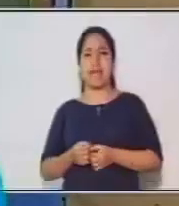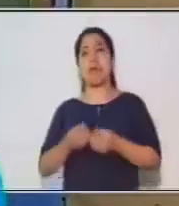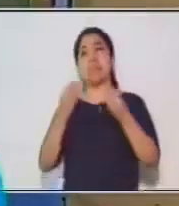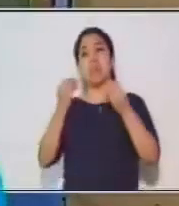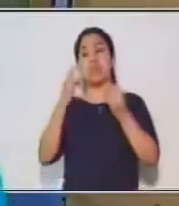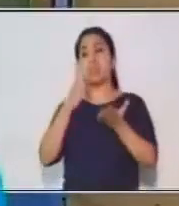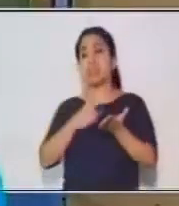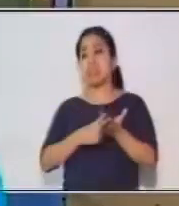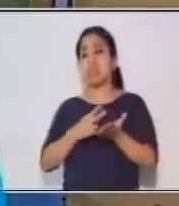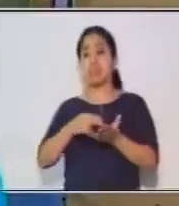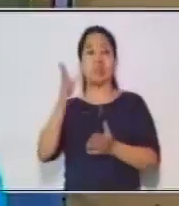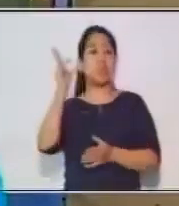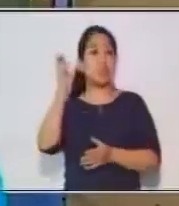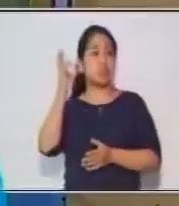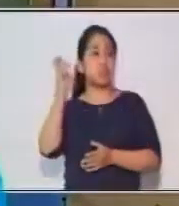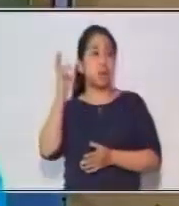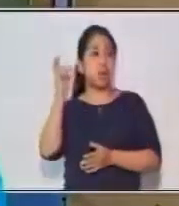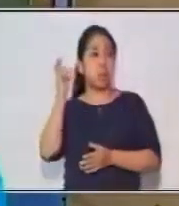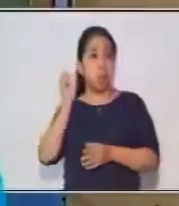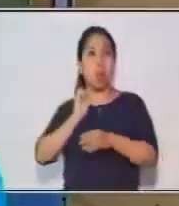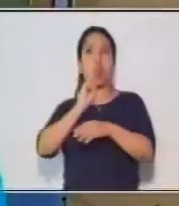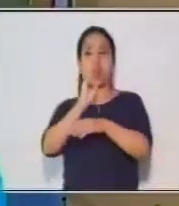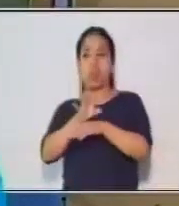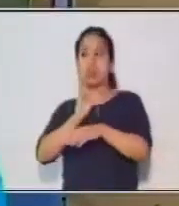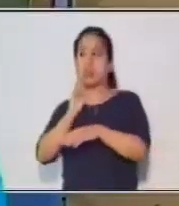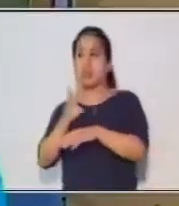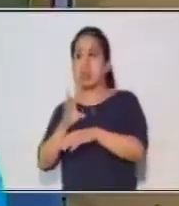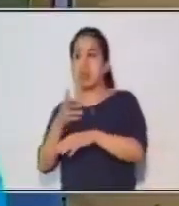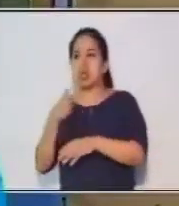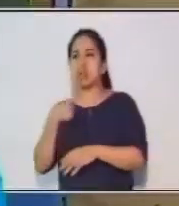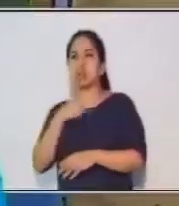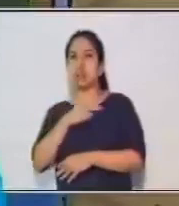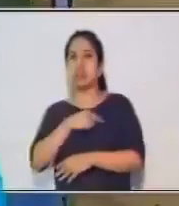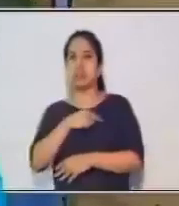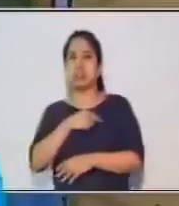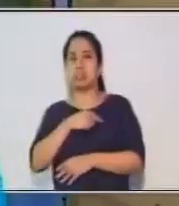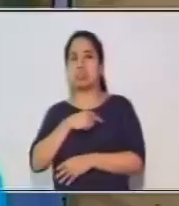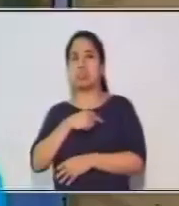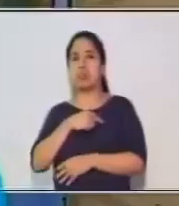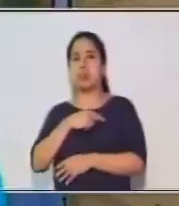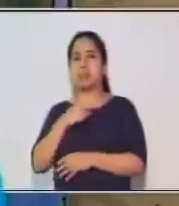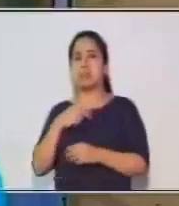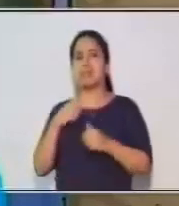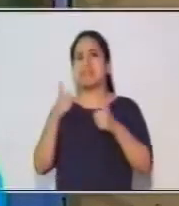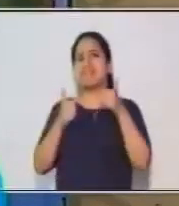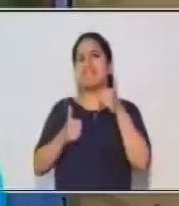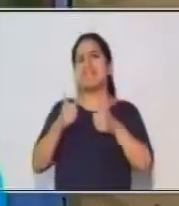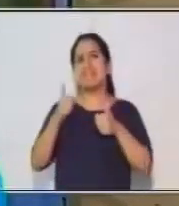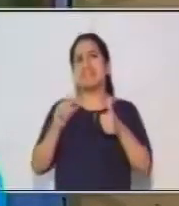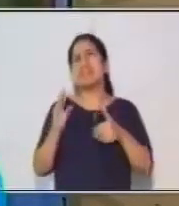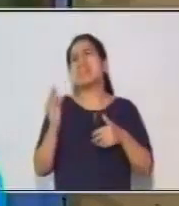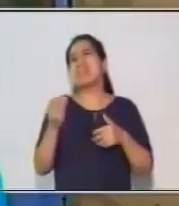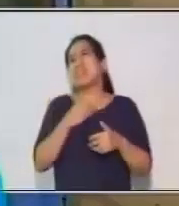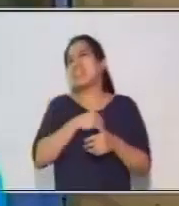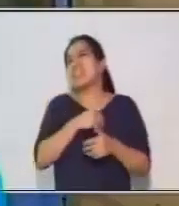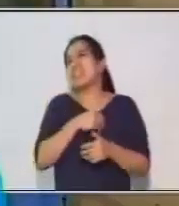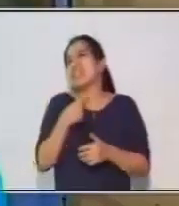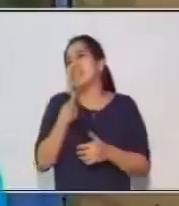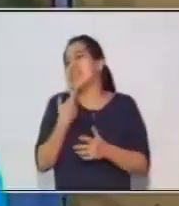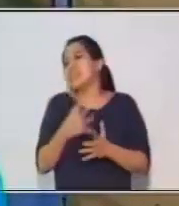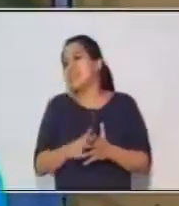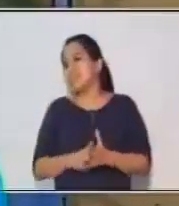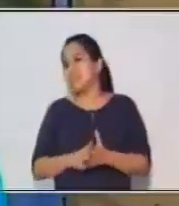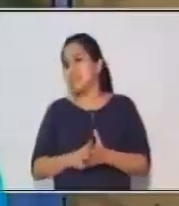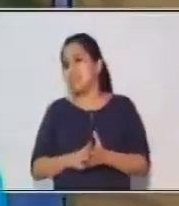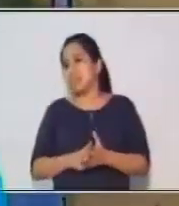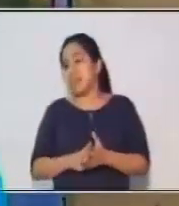hemos escuchado este tipo de mensajes y nosotros nos quedamos como dudando qué nos quisieron decir.